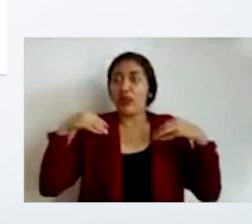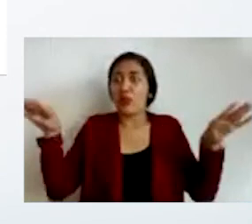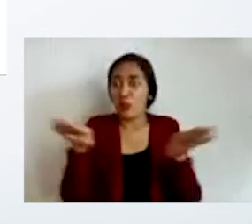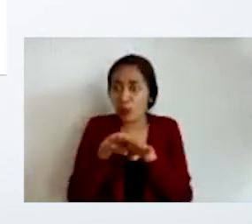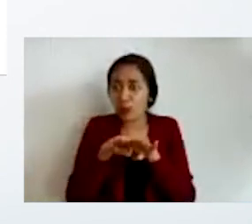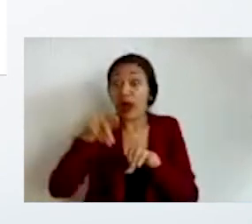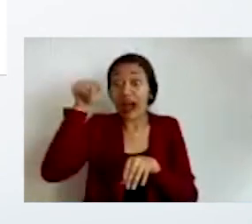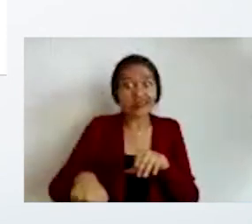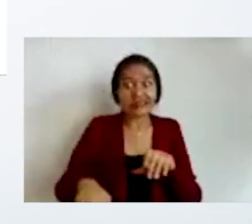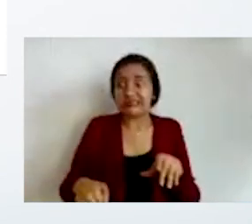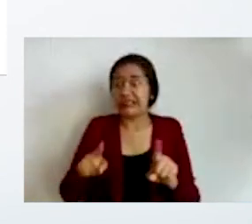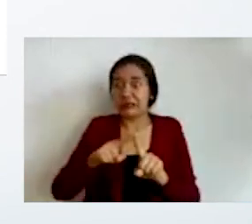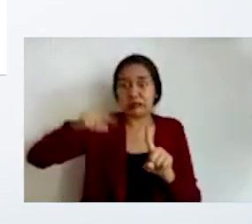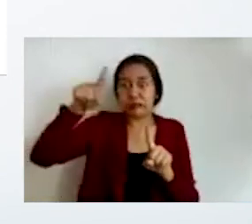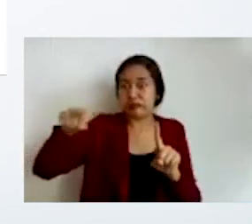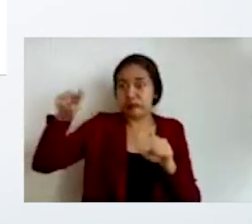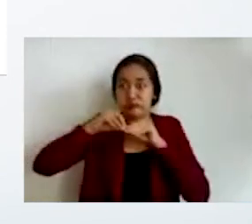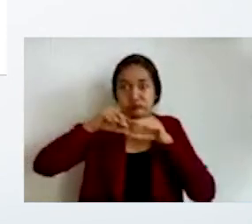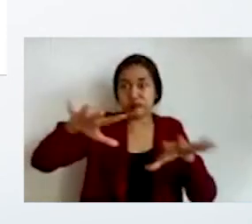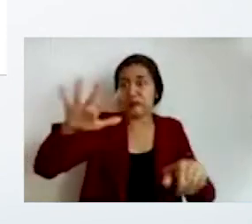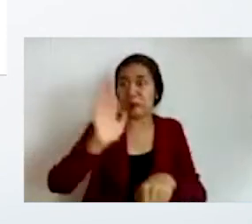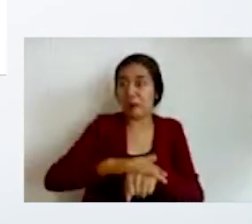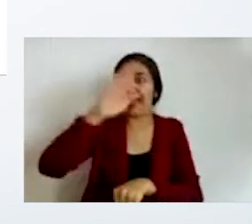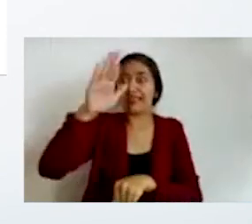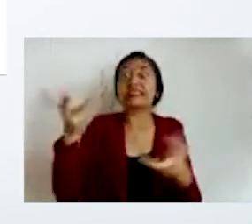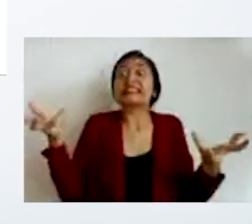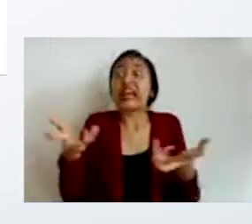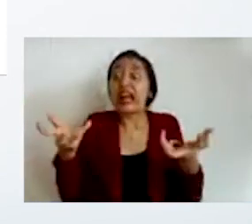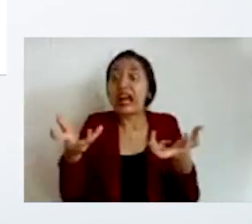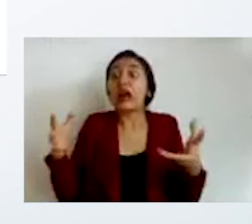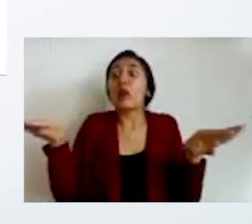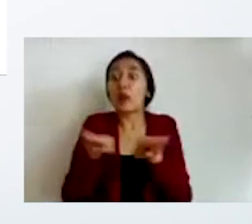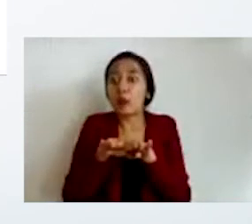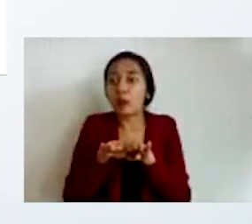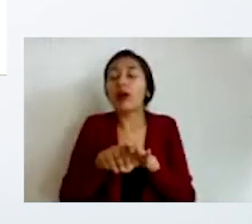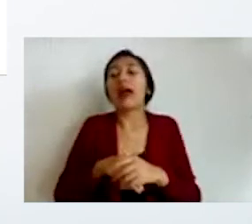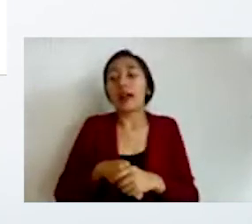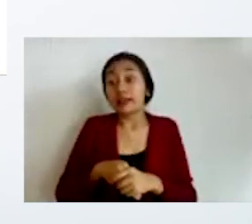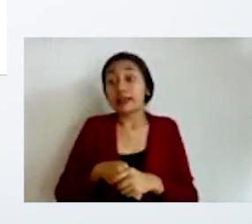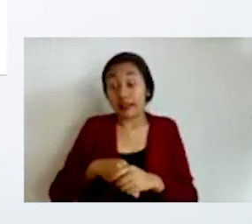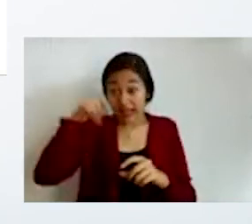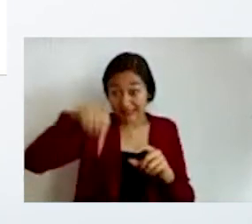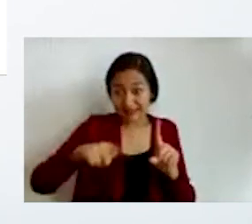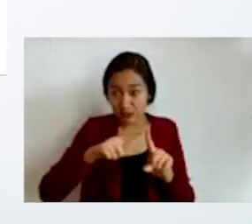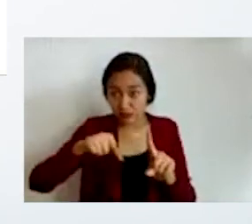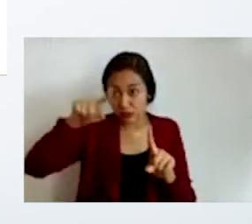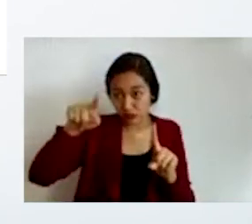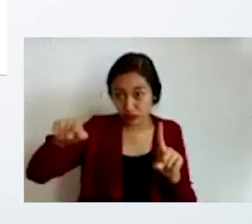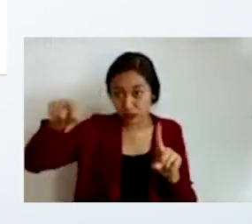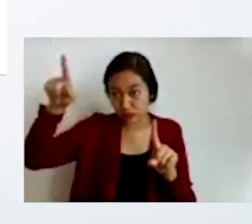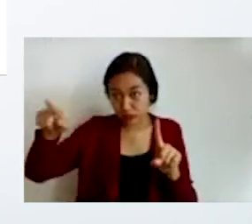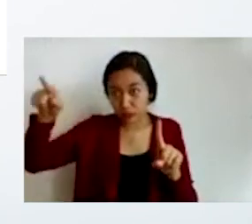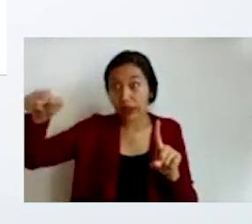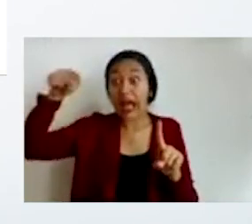la enfermedad? Es decir, durante todo el tiempo que está representado en esta gráfica del lado izquierdo, que